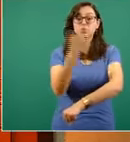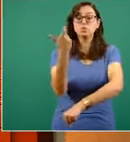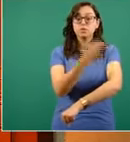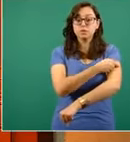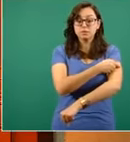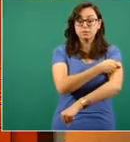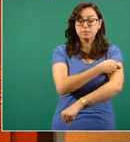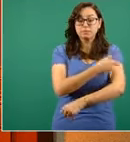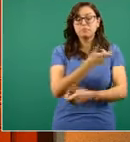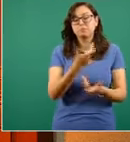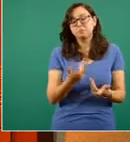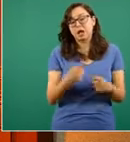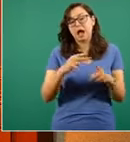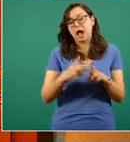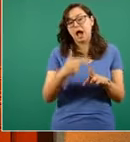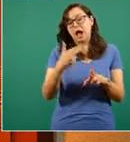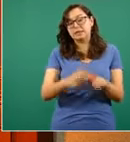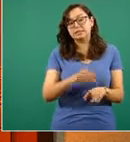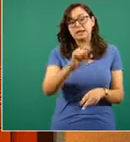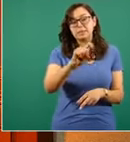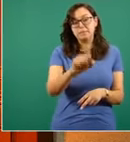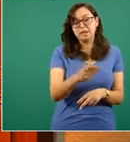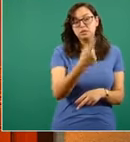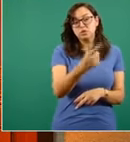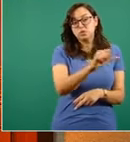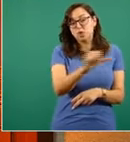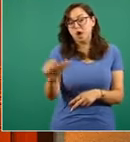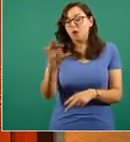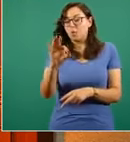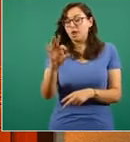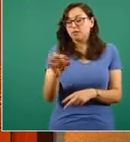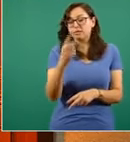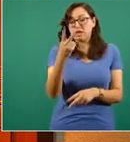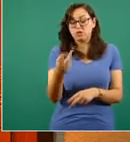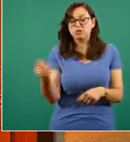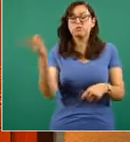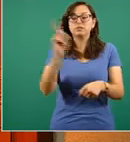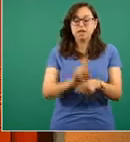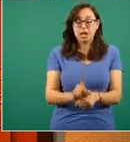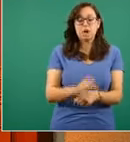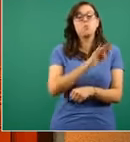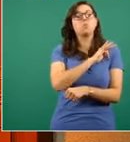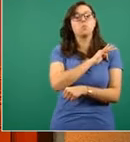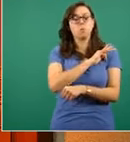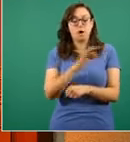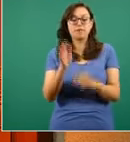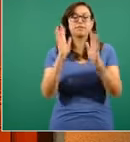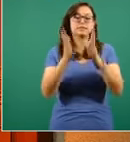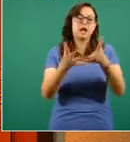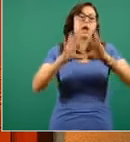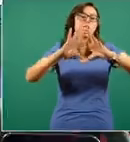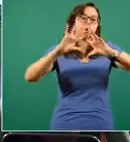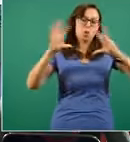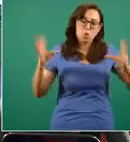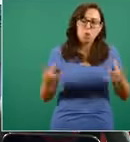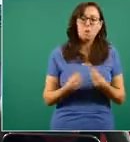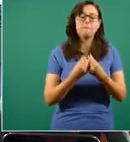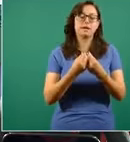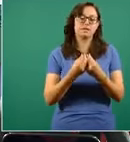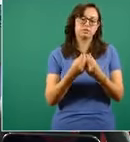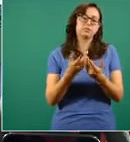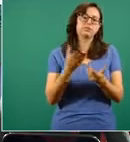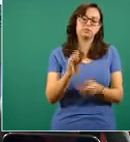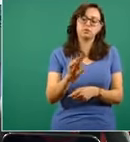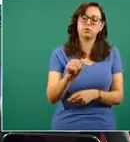puede ir entre los 21 y los 42 días, es cuando recién entonces alcanzará el potencial máximo de efectividad de